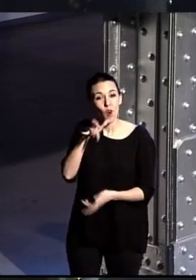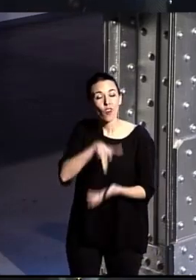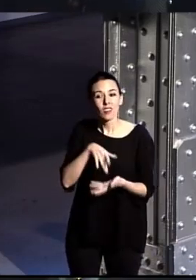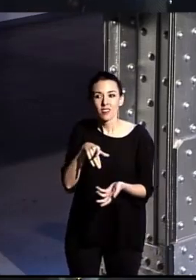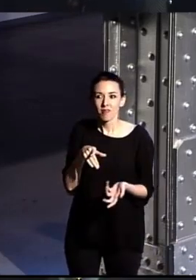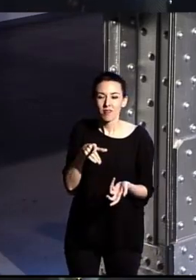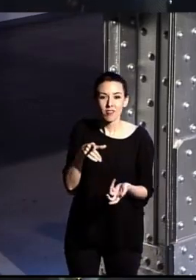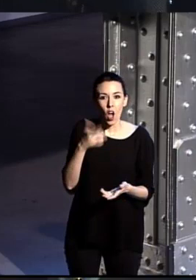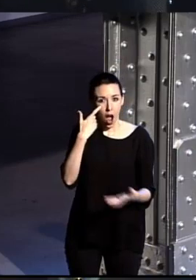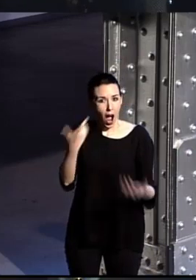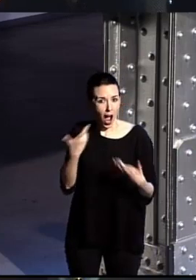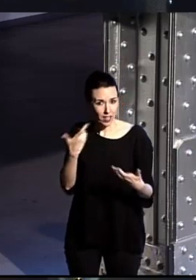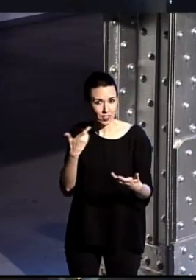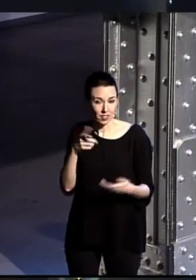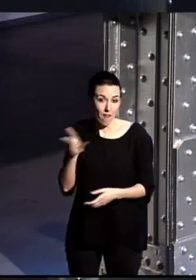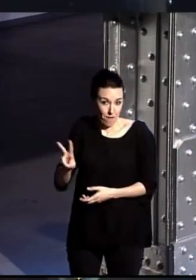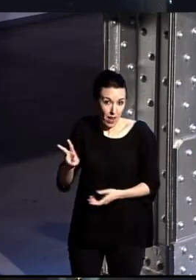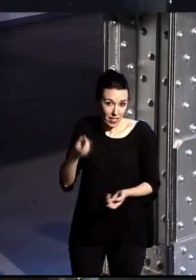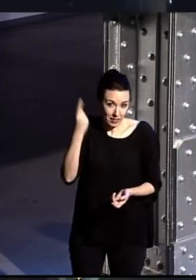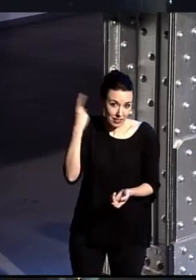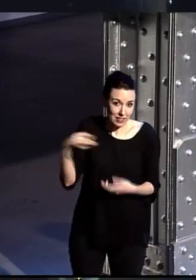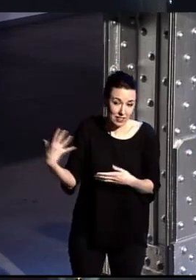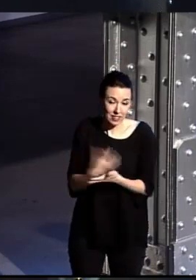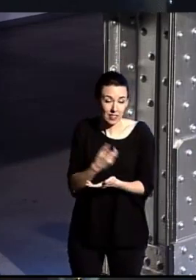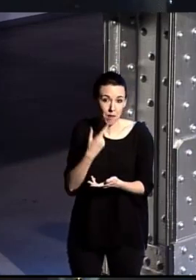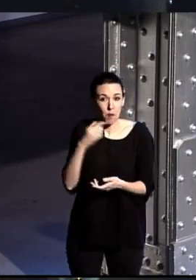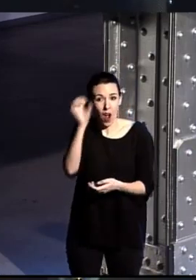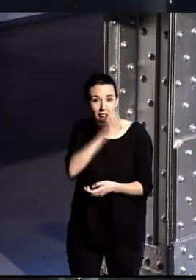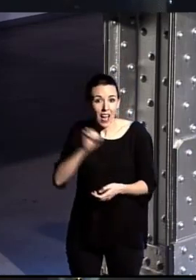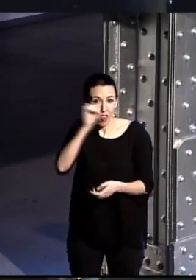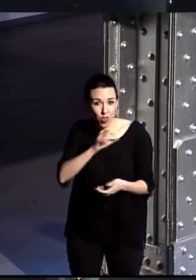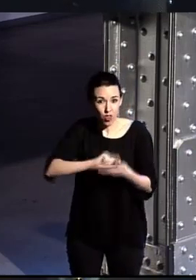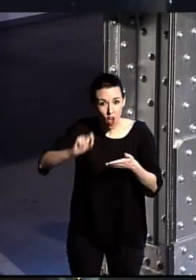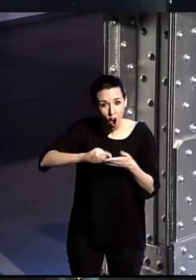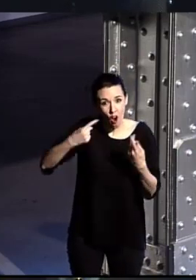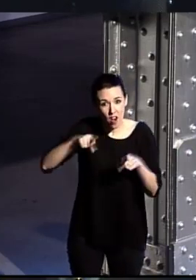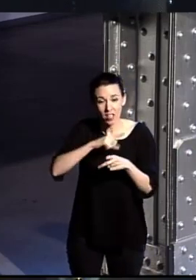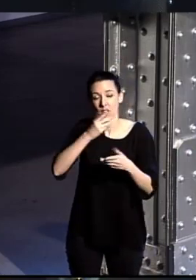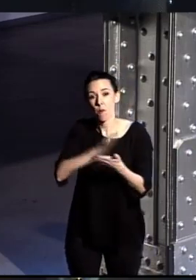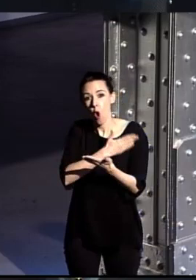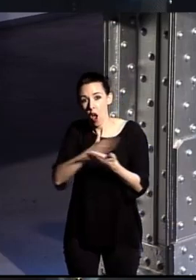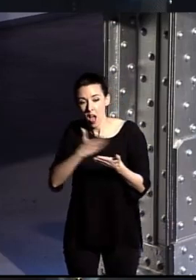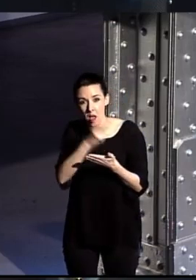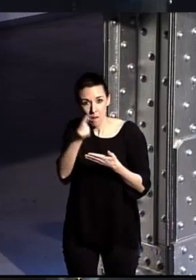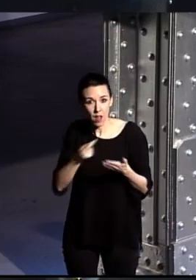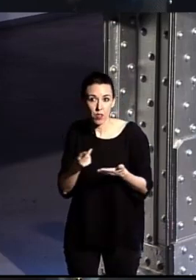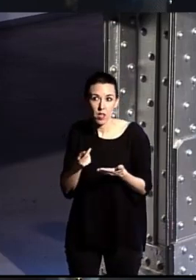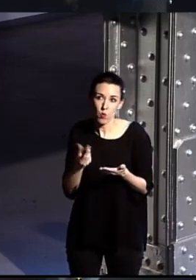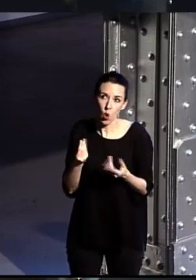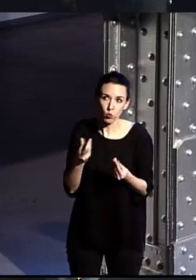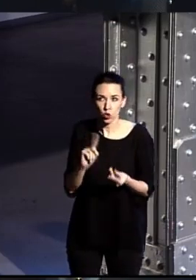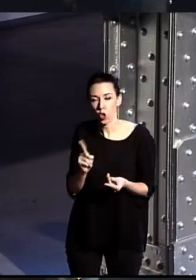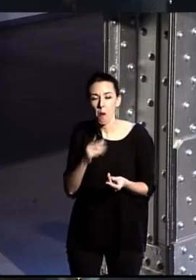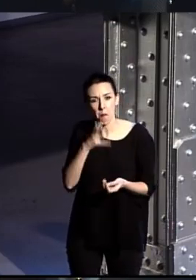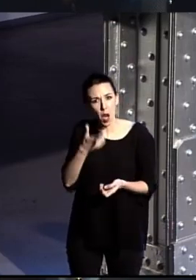porque es artista. Verne, bueno, pues hacía canciones, escribía poemas, el dibujo no era de lo que más hacía,